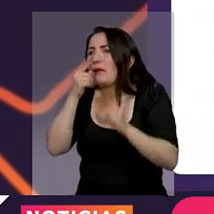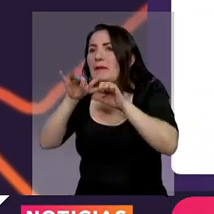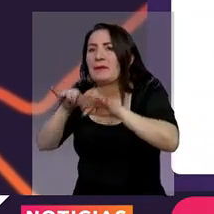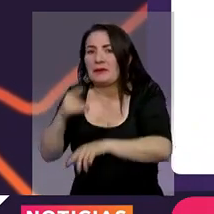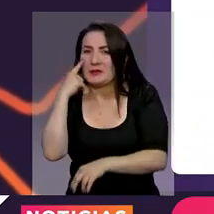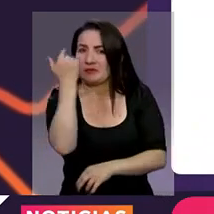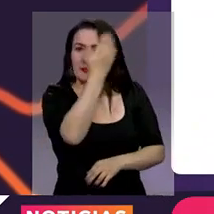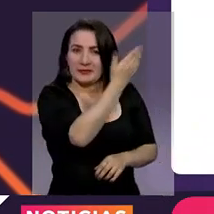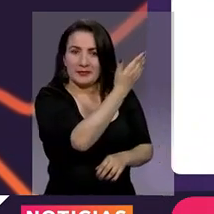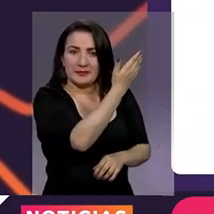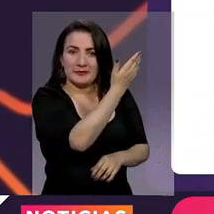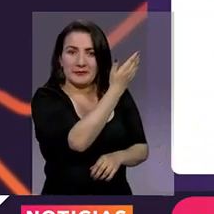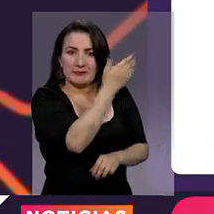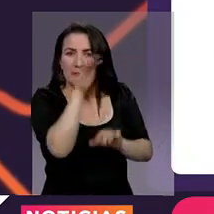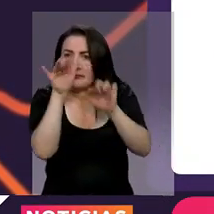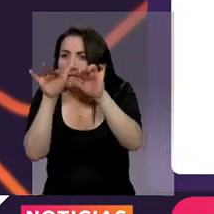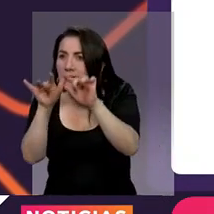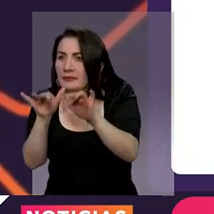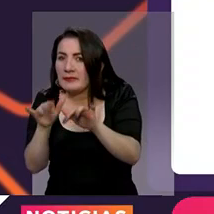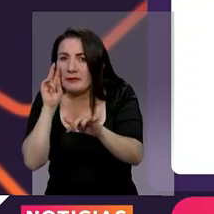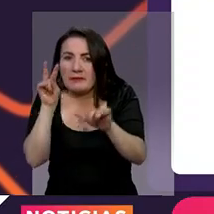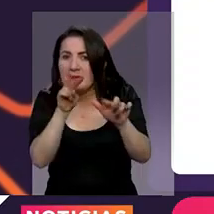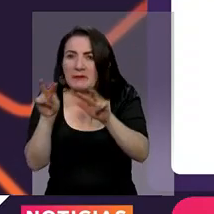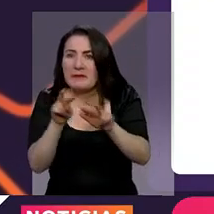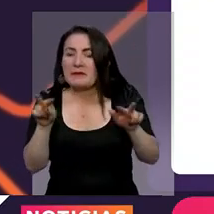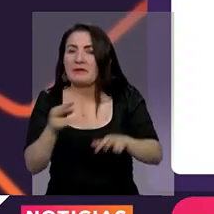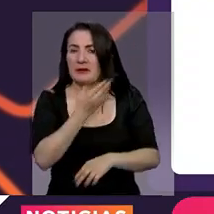a la página web del ente de control